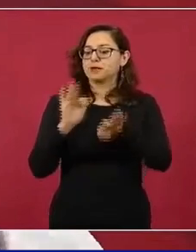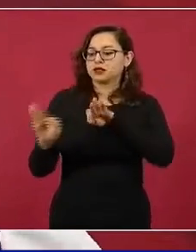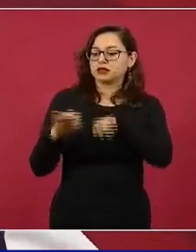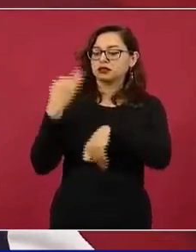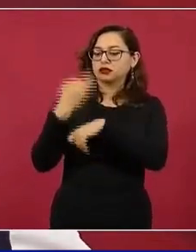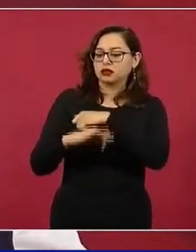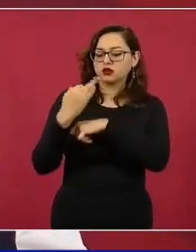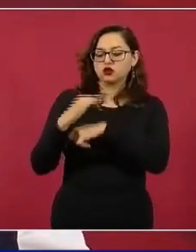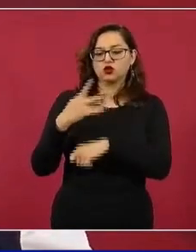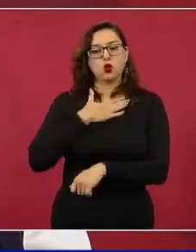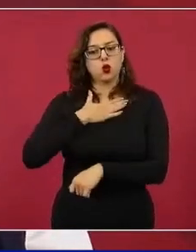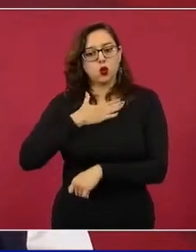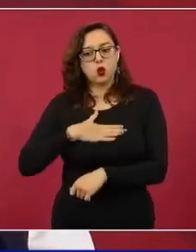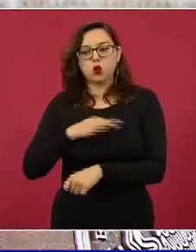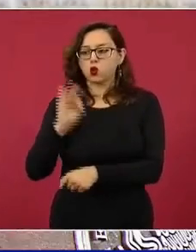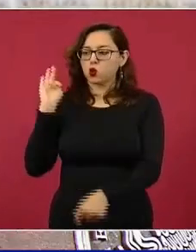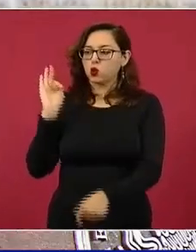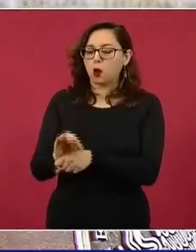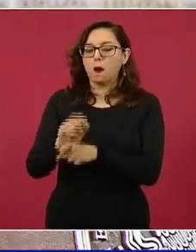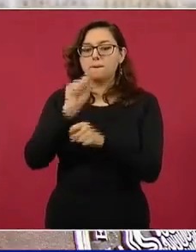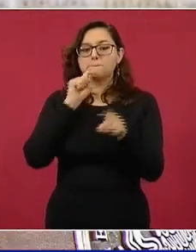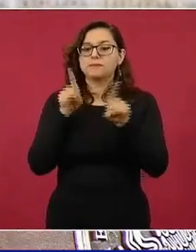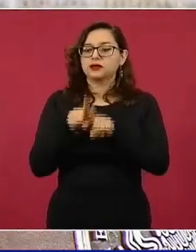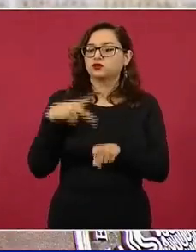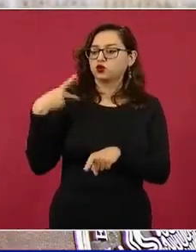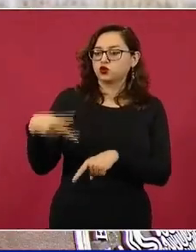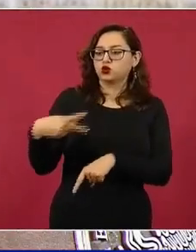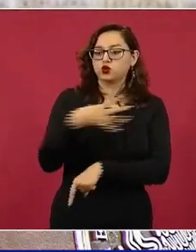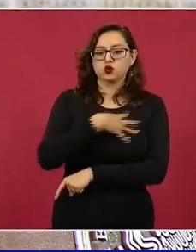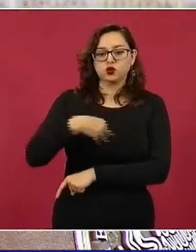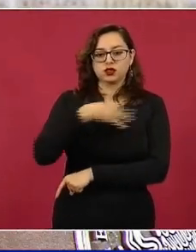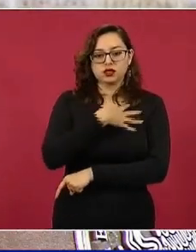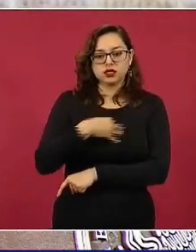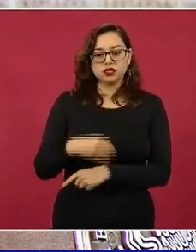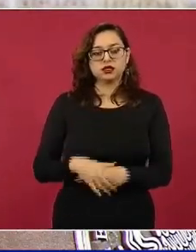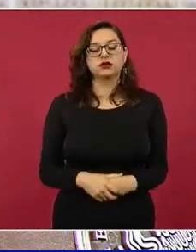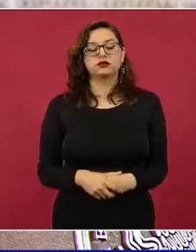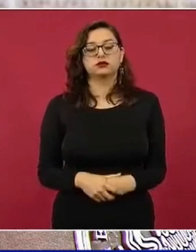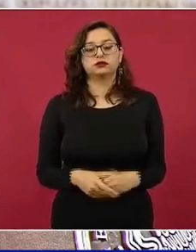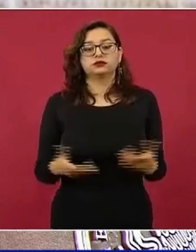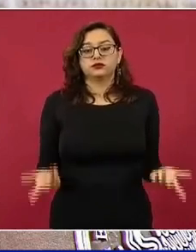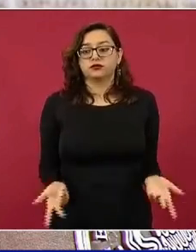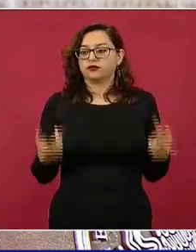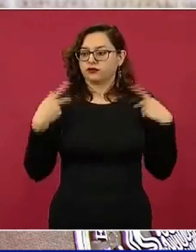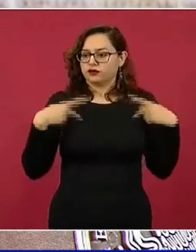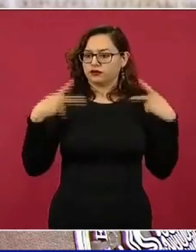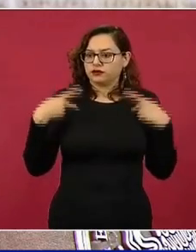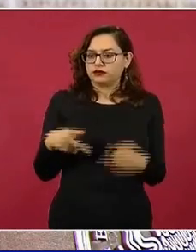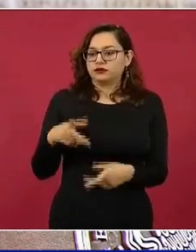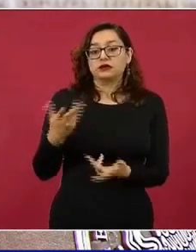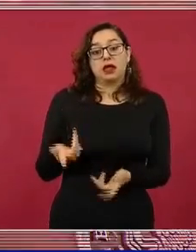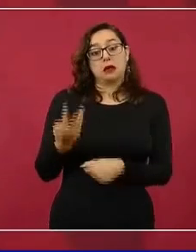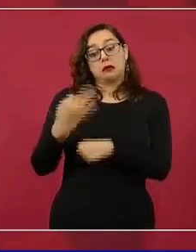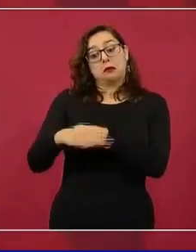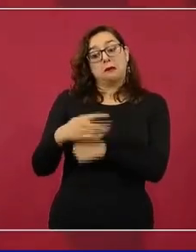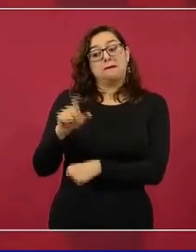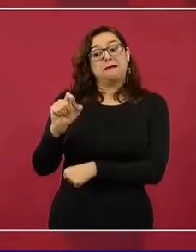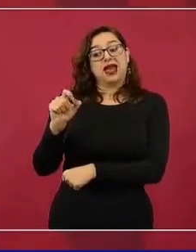los trabajadores. Nunca más un solo trabajador transitorio con más de 20 años de